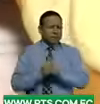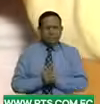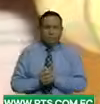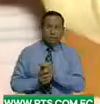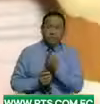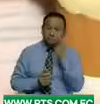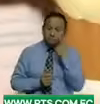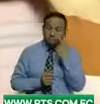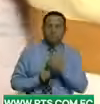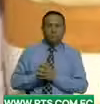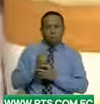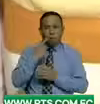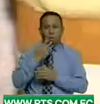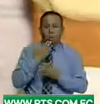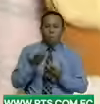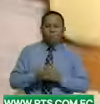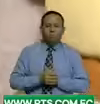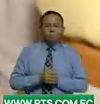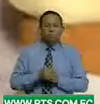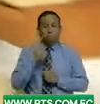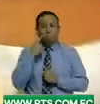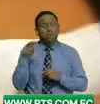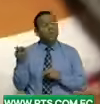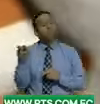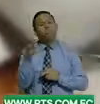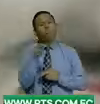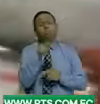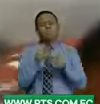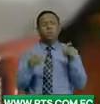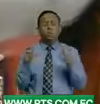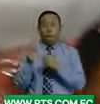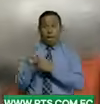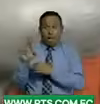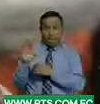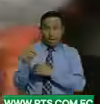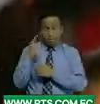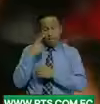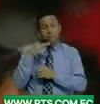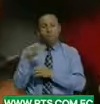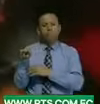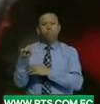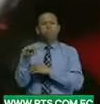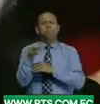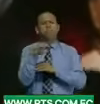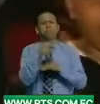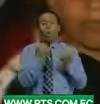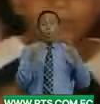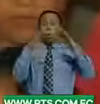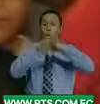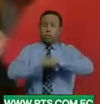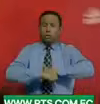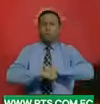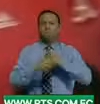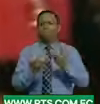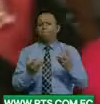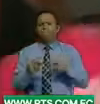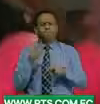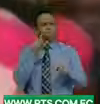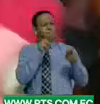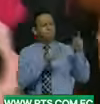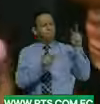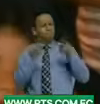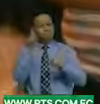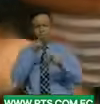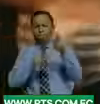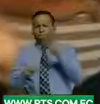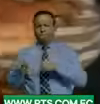paneo, veamos cómo está la expectativa de la gente, los televidentes RTS que también se identifican a esa hora de la noche, reconocen aquí